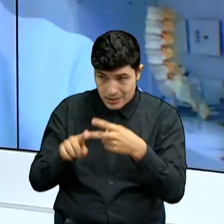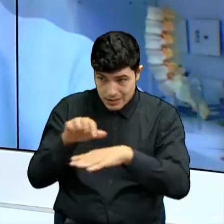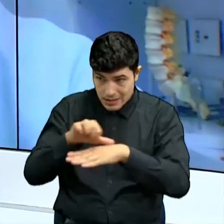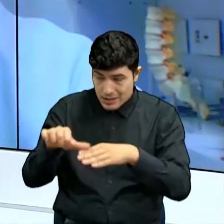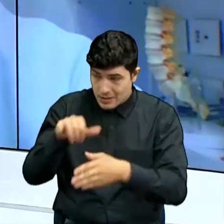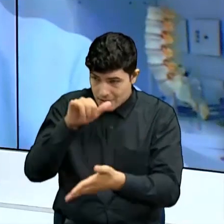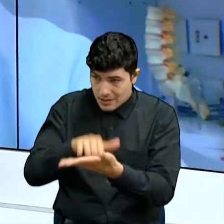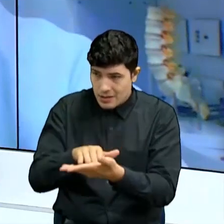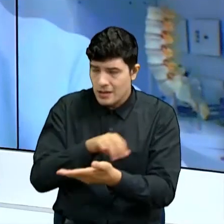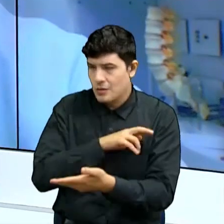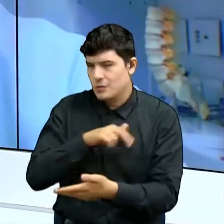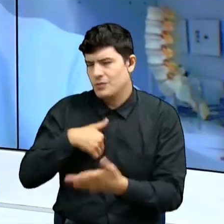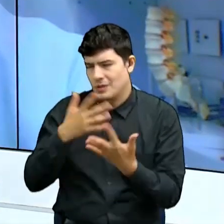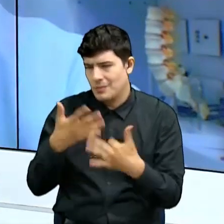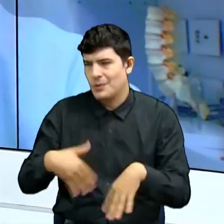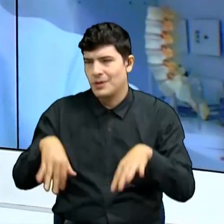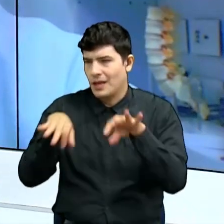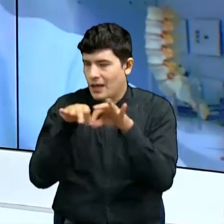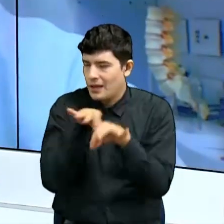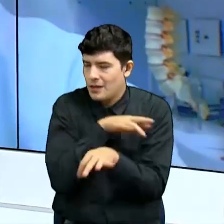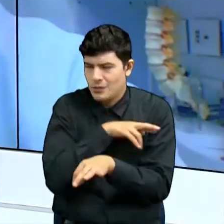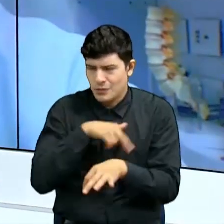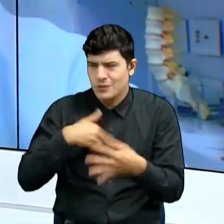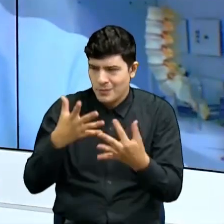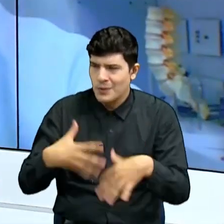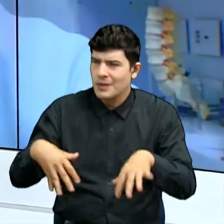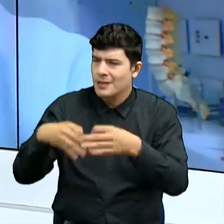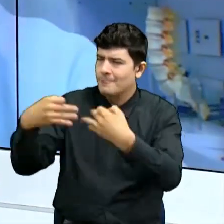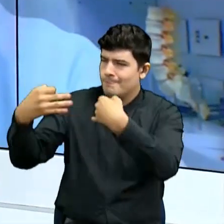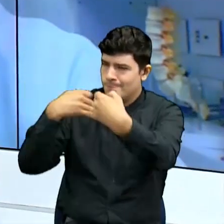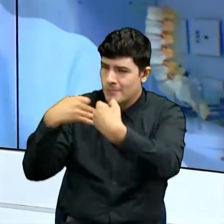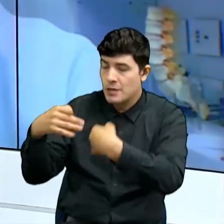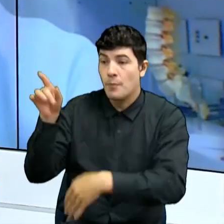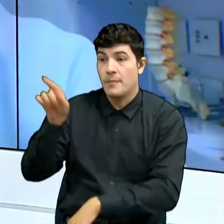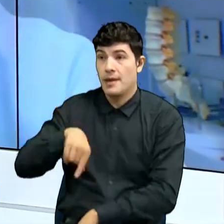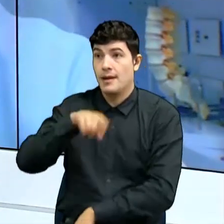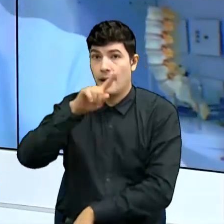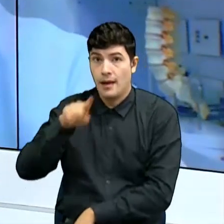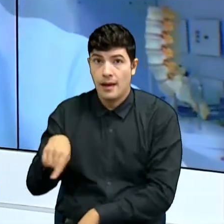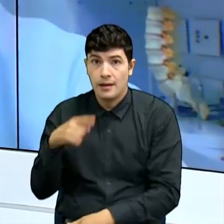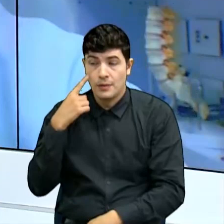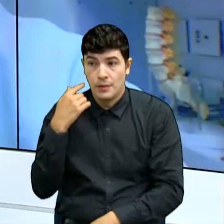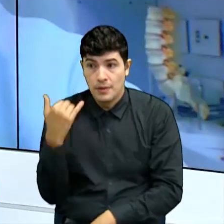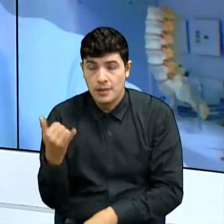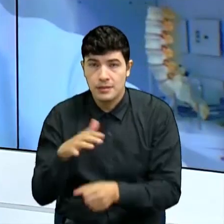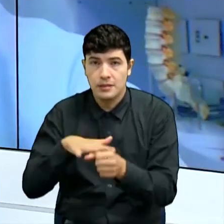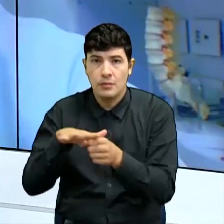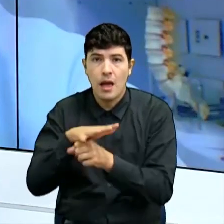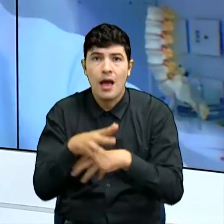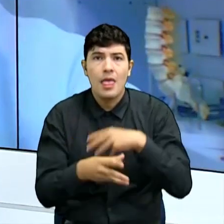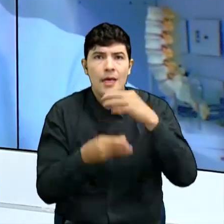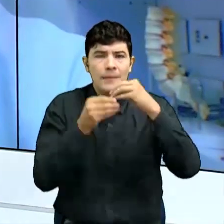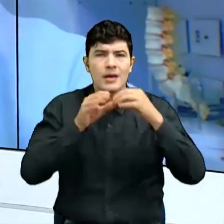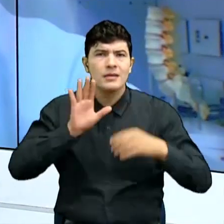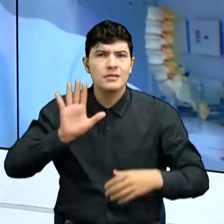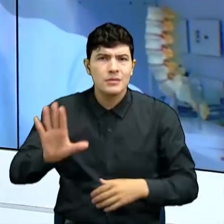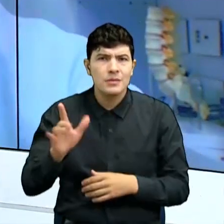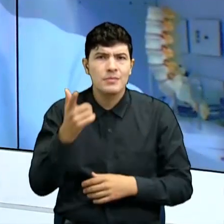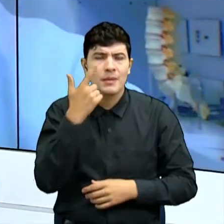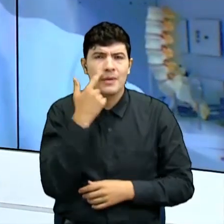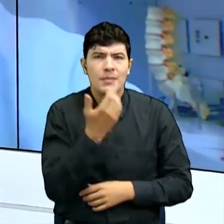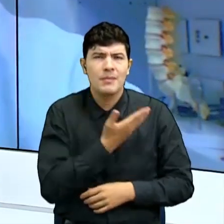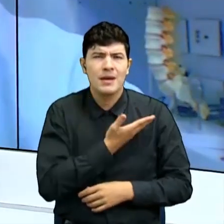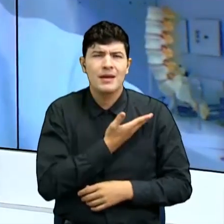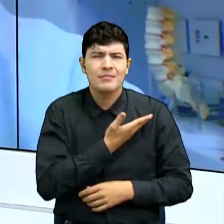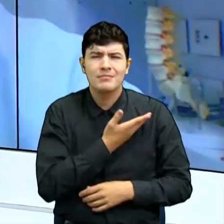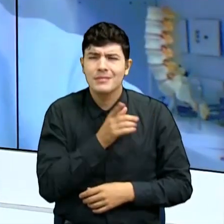realmente es, digamos que un milagro que se haya dado todo esto, y más cuando los padres de la menor son personas de